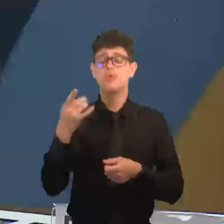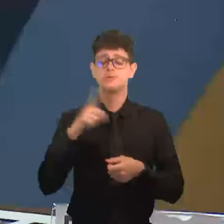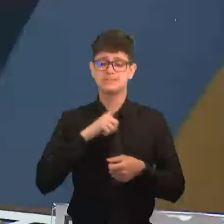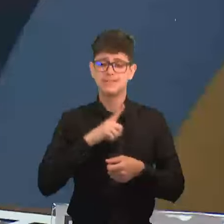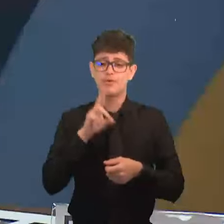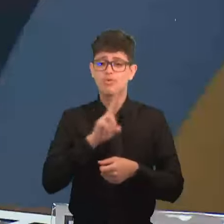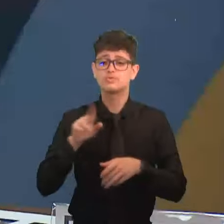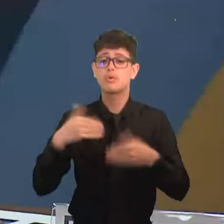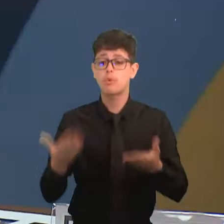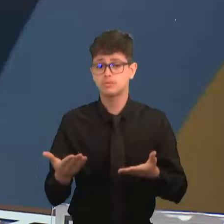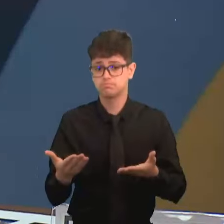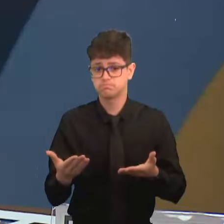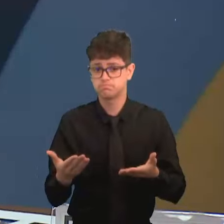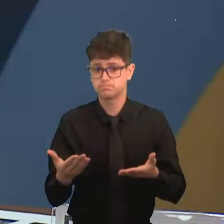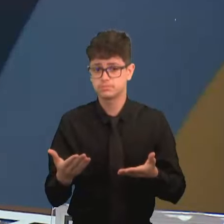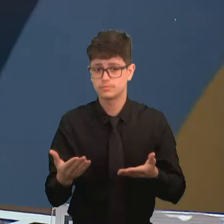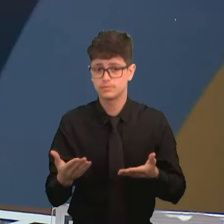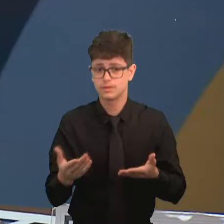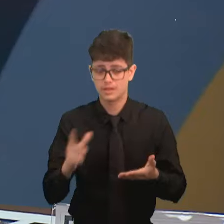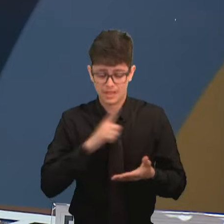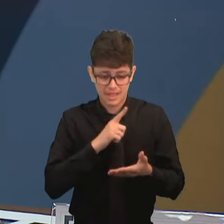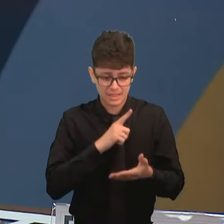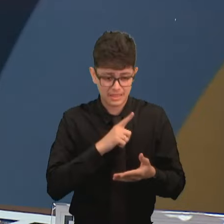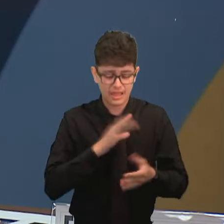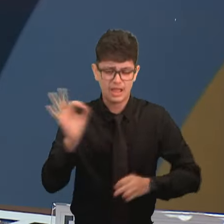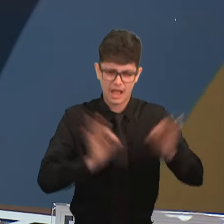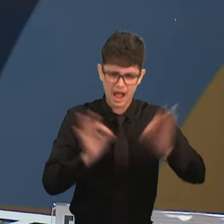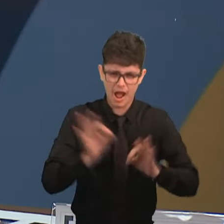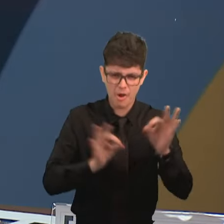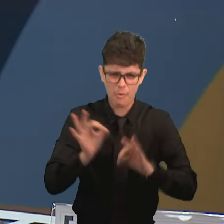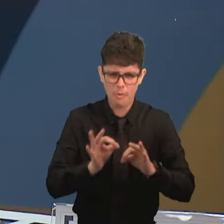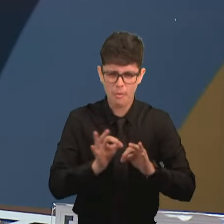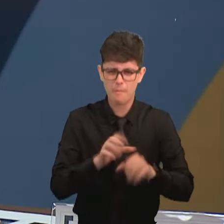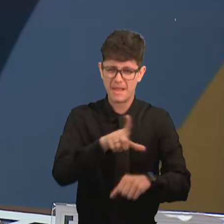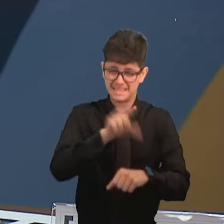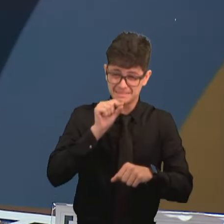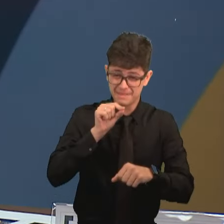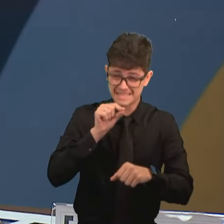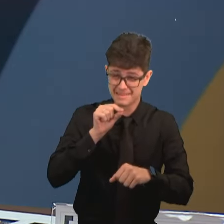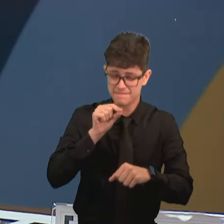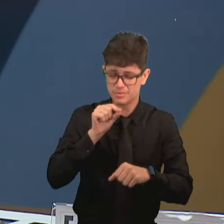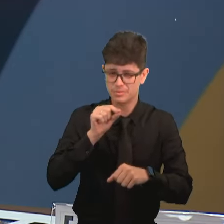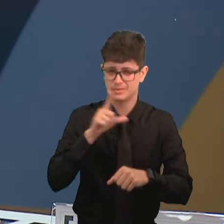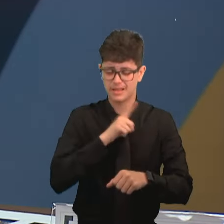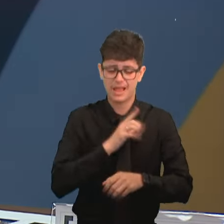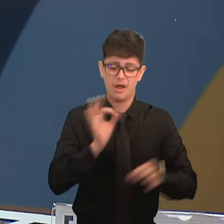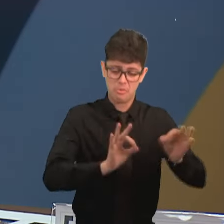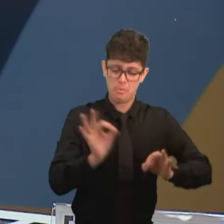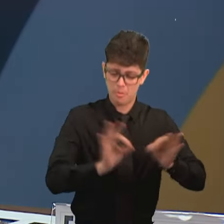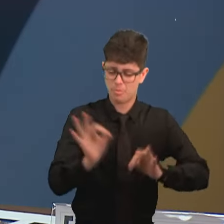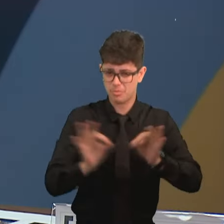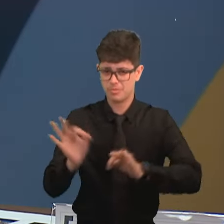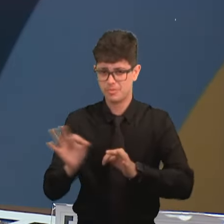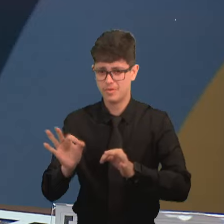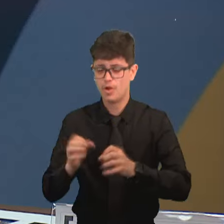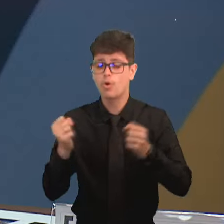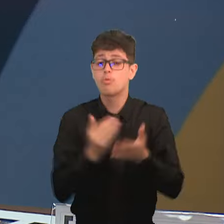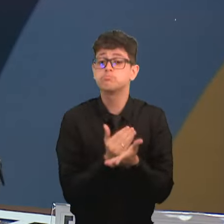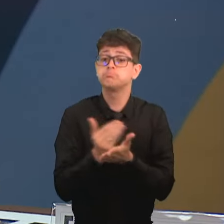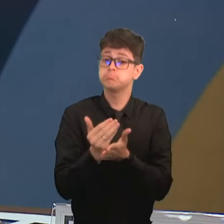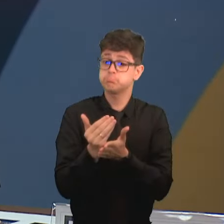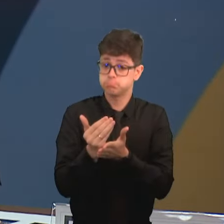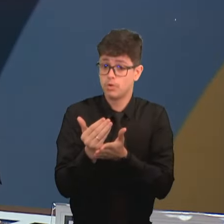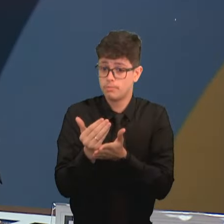Hasta el algoritmo de entrenamiento, el uso de los parámetros y modelos para usted conseguir prever. Eso dependiendo de cómo